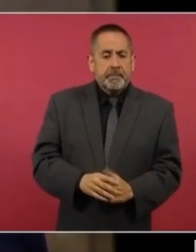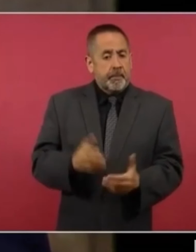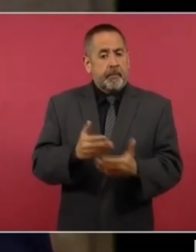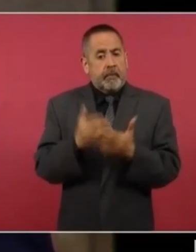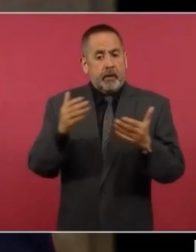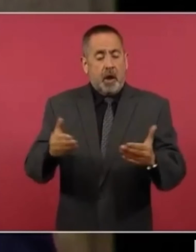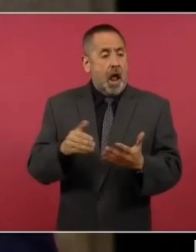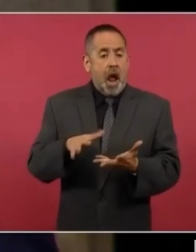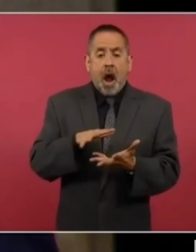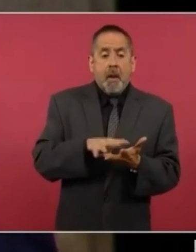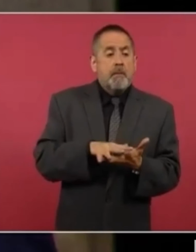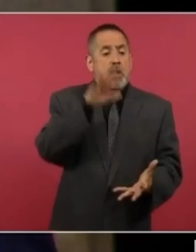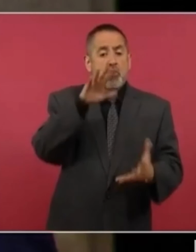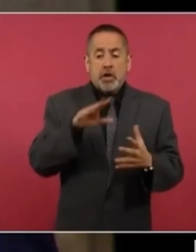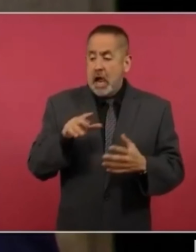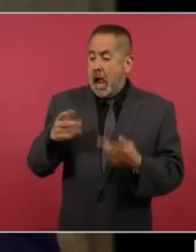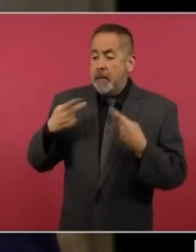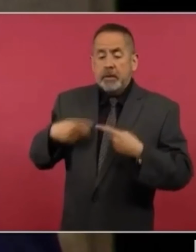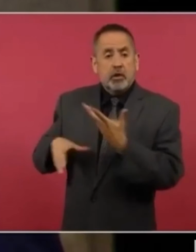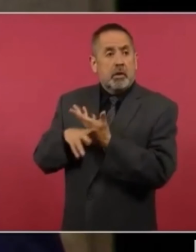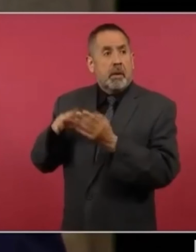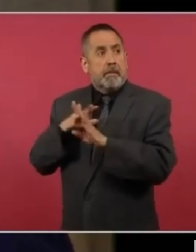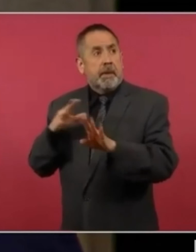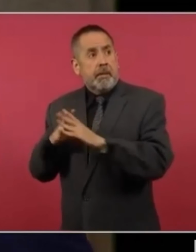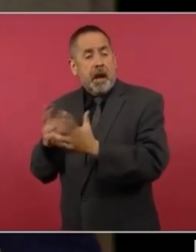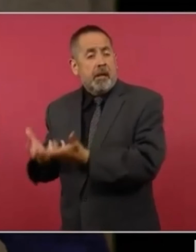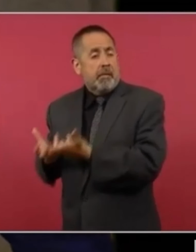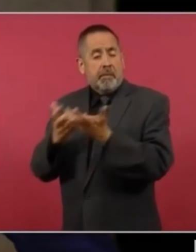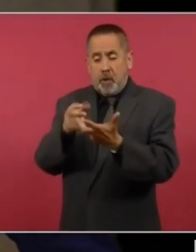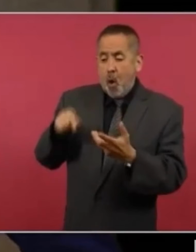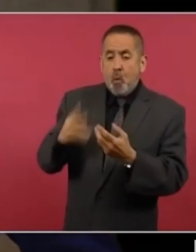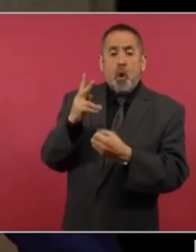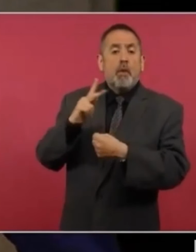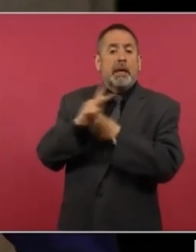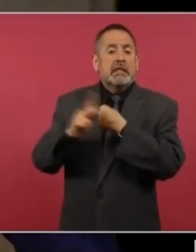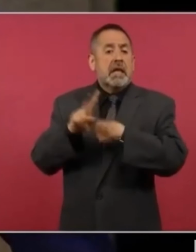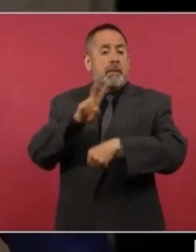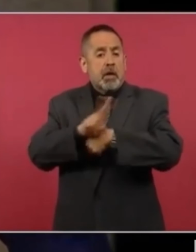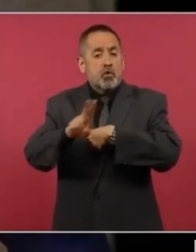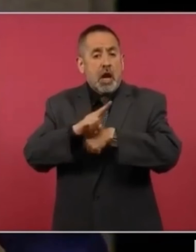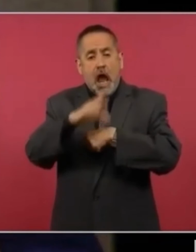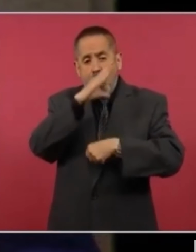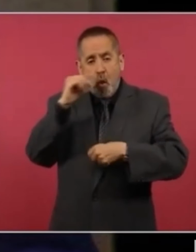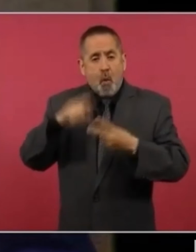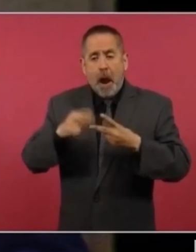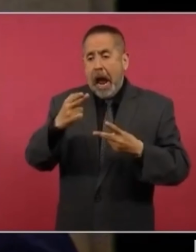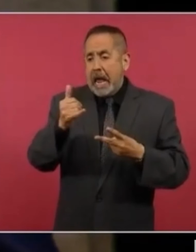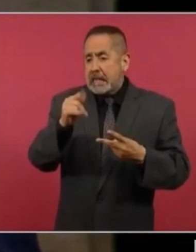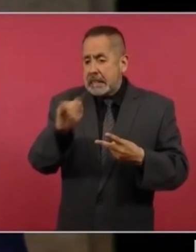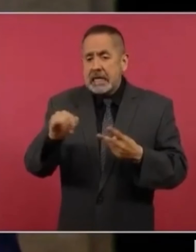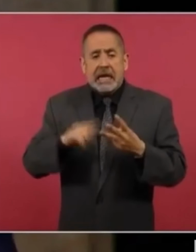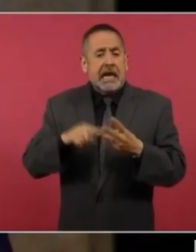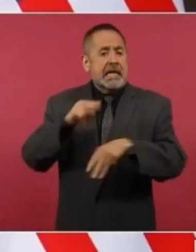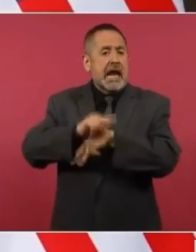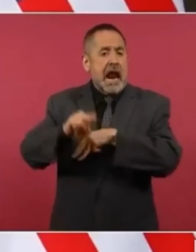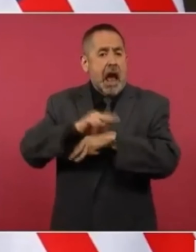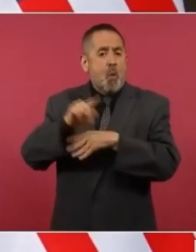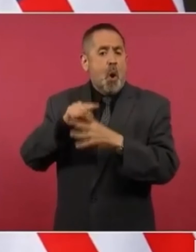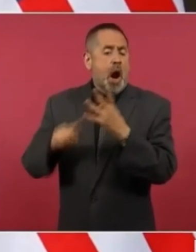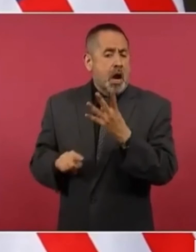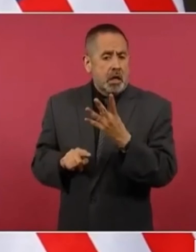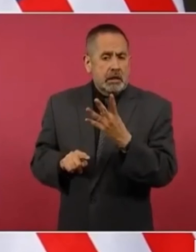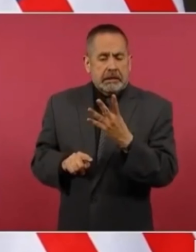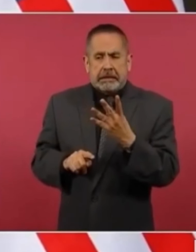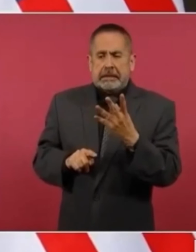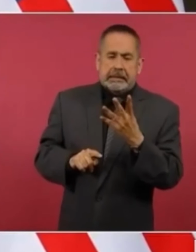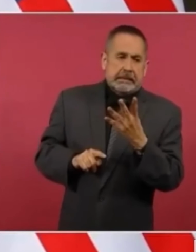ahora la mayoría de nuestros migrantes provienen de 4 países, Venezuela, Cuba, Haití y Nicaragua. Y